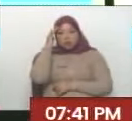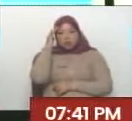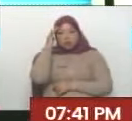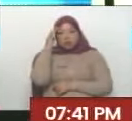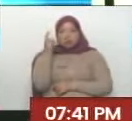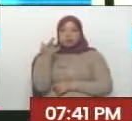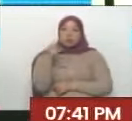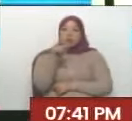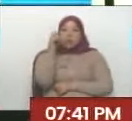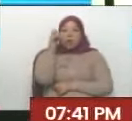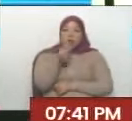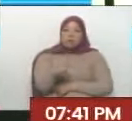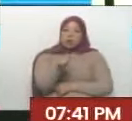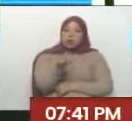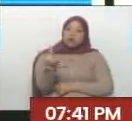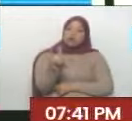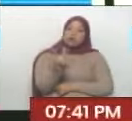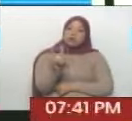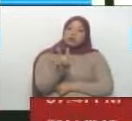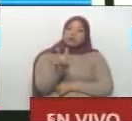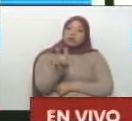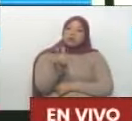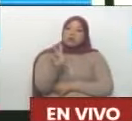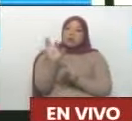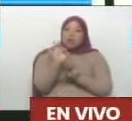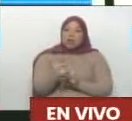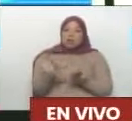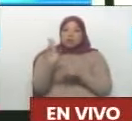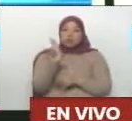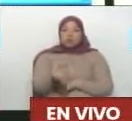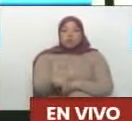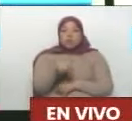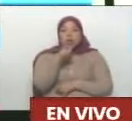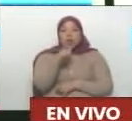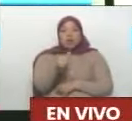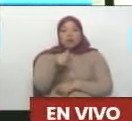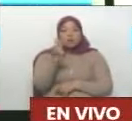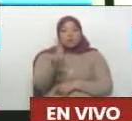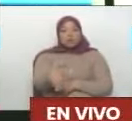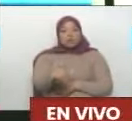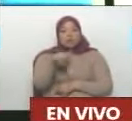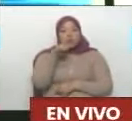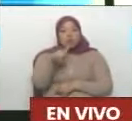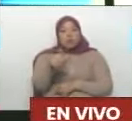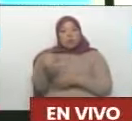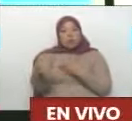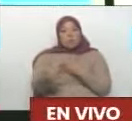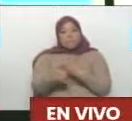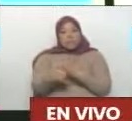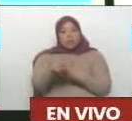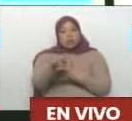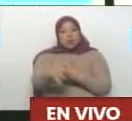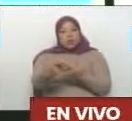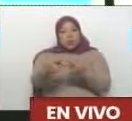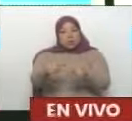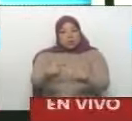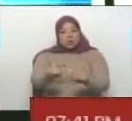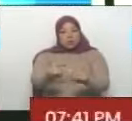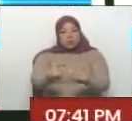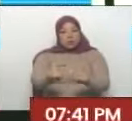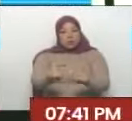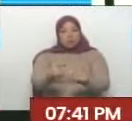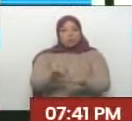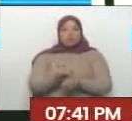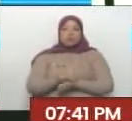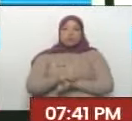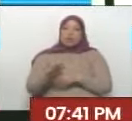que es cierto es que al pueblo venezolano no lo va a detener ninguna amenaza, ningún ultimátum, ninguna sanción.